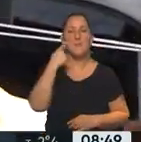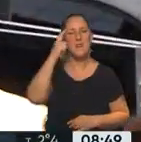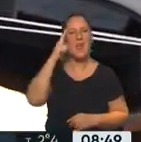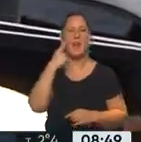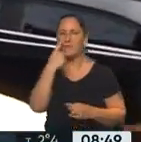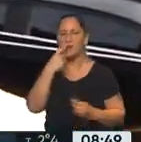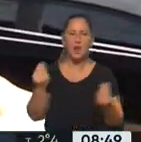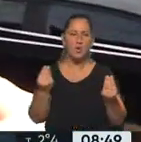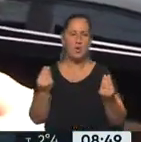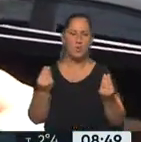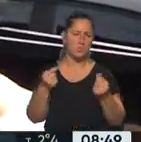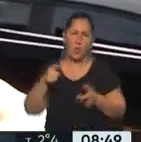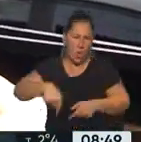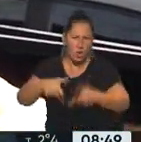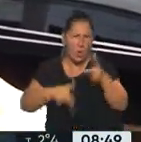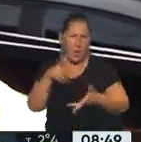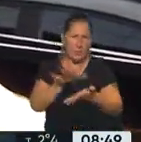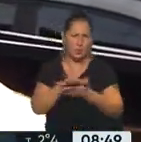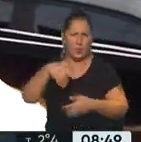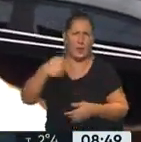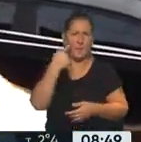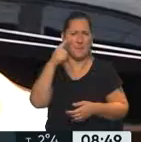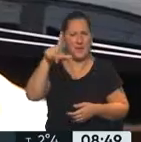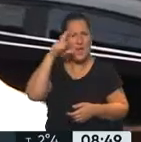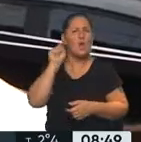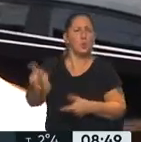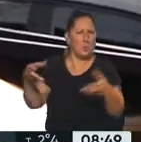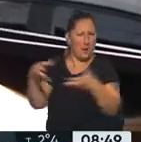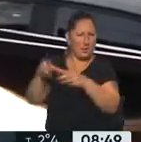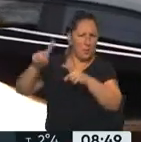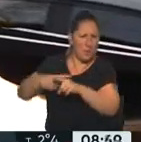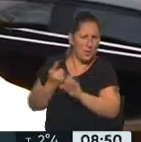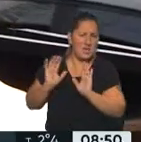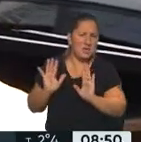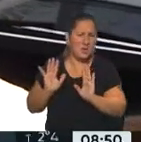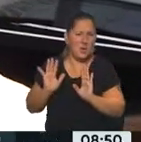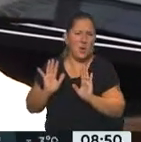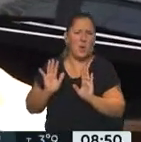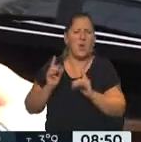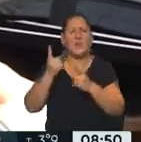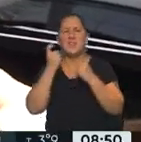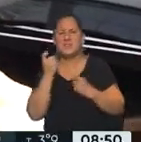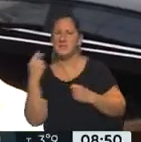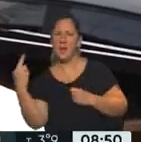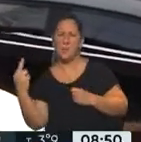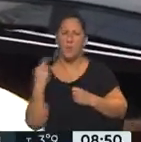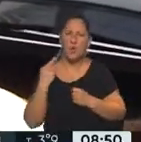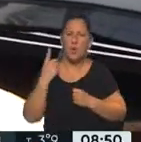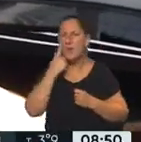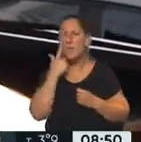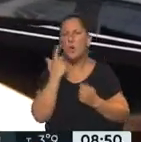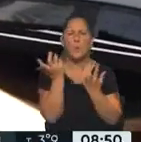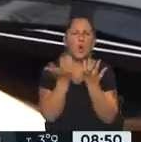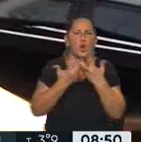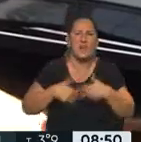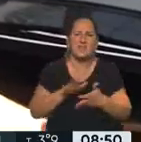No, dice. pero no hay, no, no, hoy no hablamos de Milei. Milei tiene su partido. Para bailar se hacen falta dos. Nosotros estamos viendo cómo